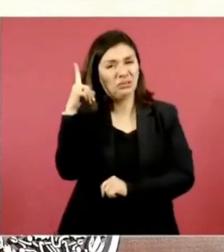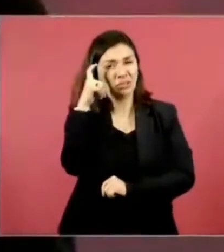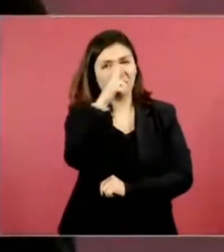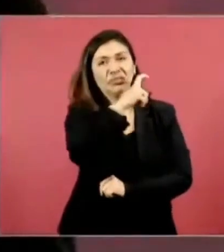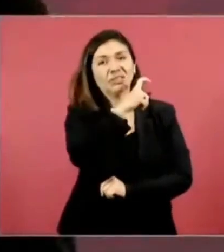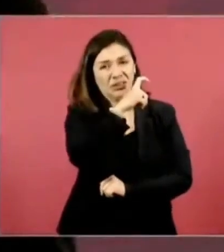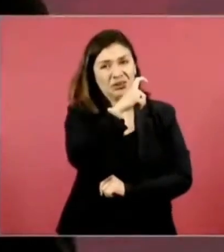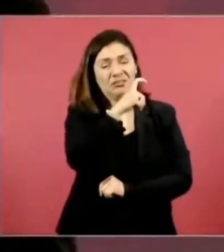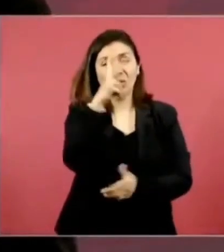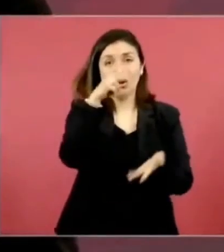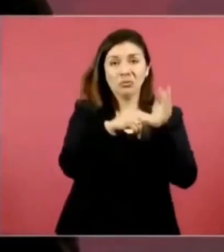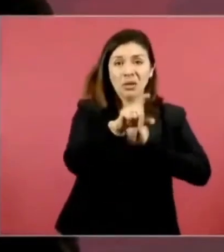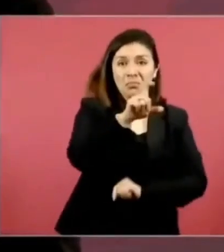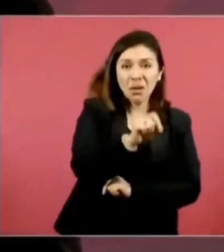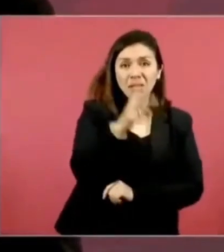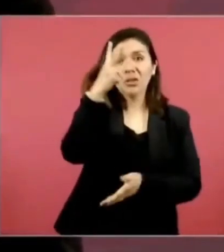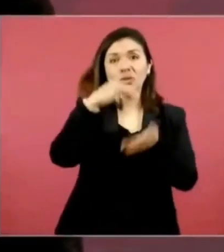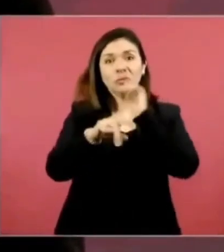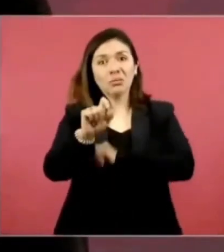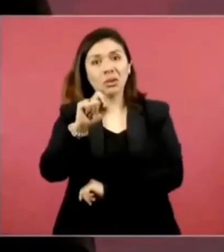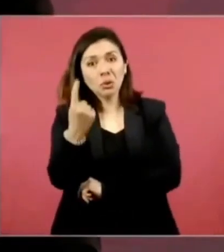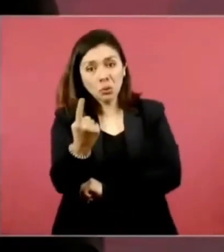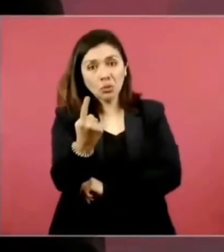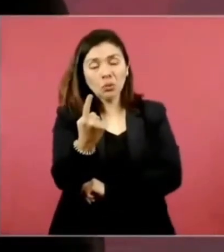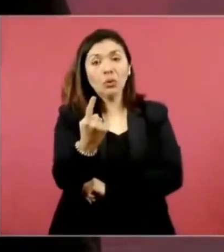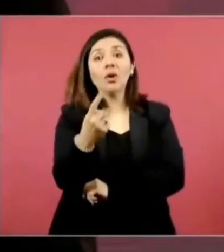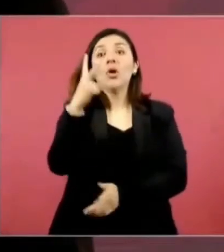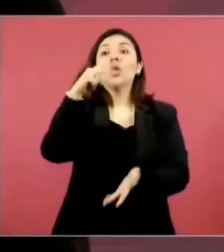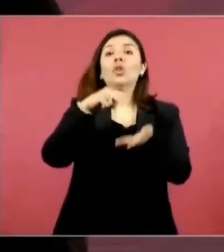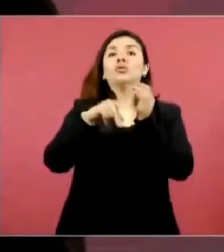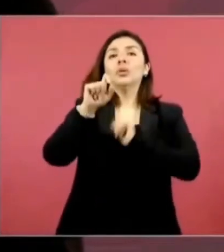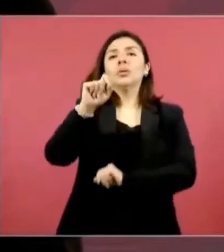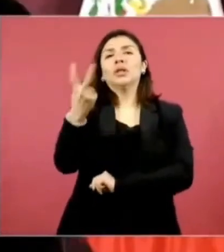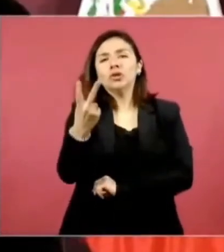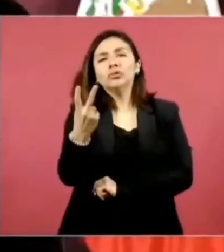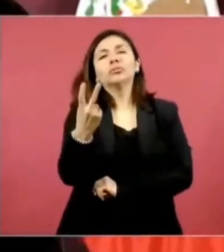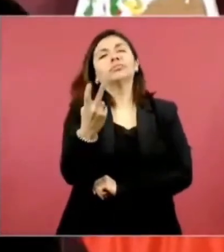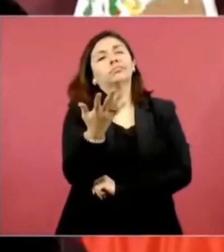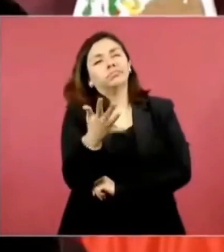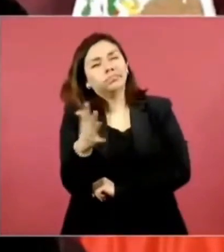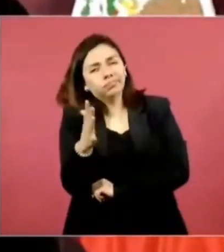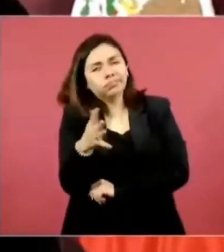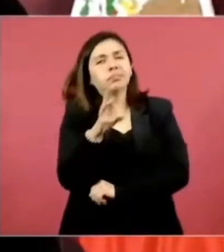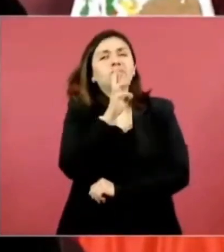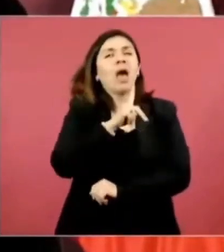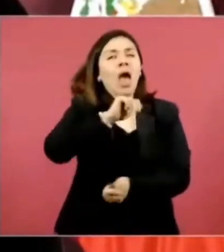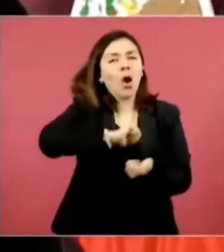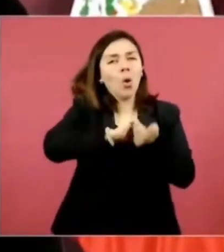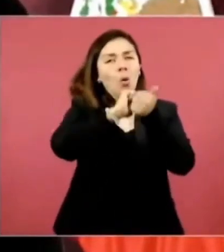el 20, el 21. El 22 empezaron a mejorar las cosas y